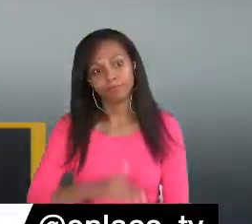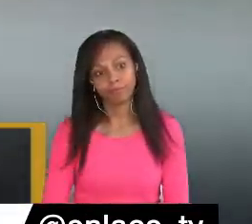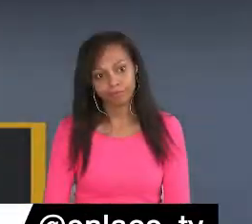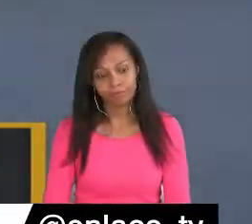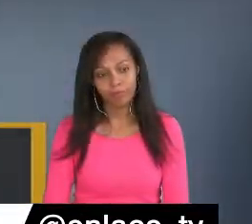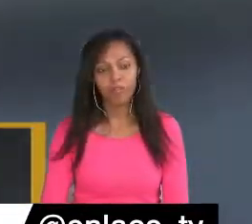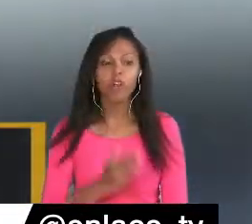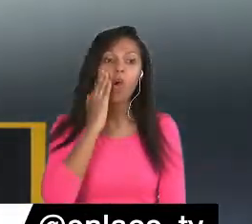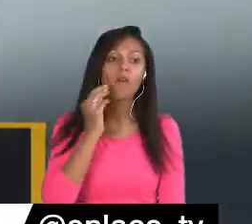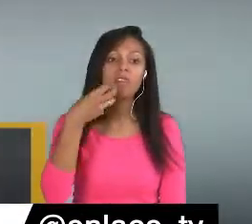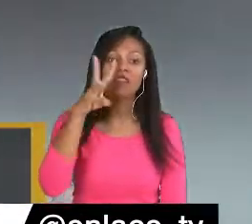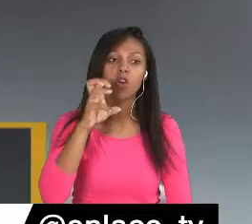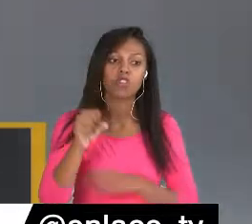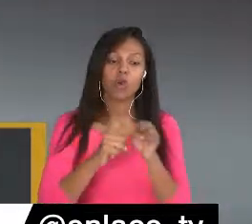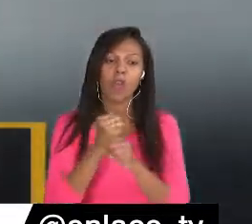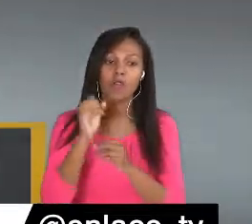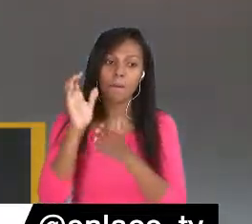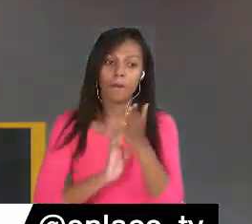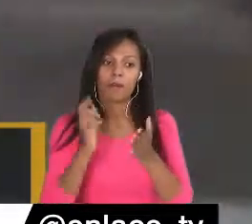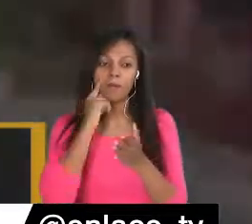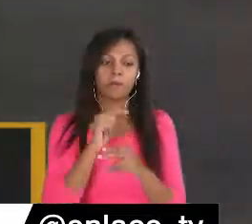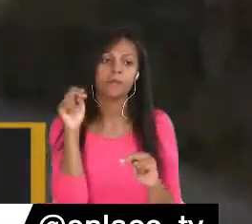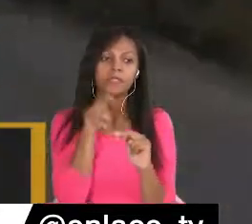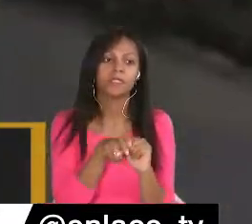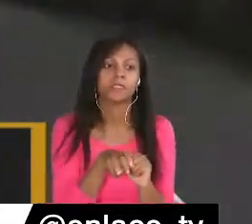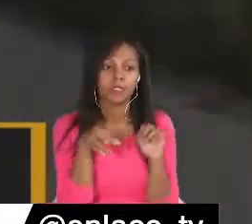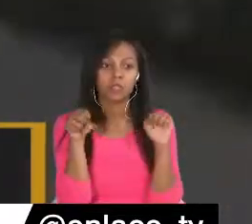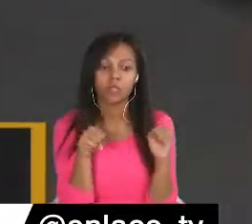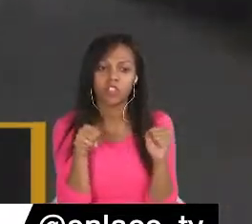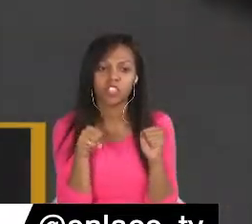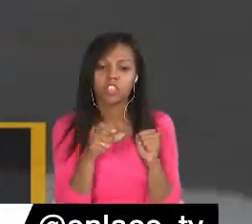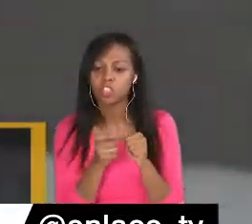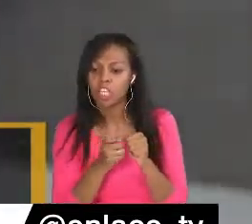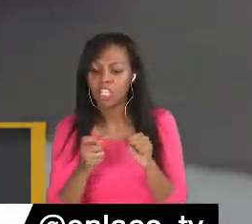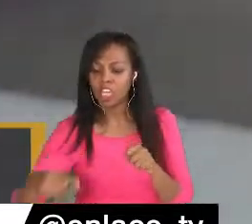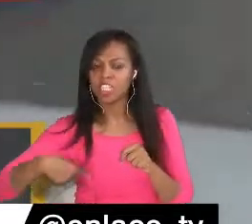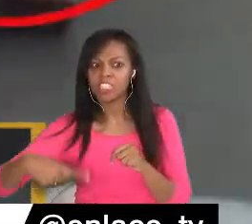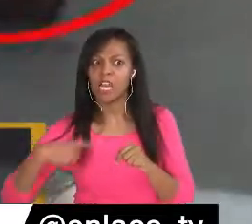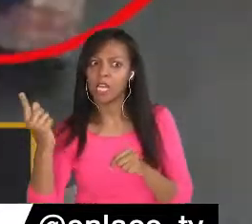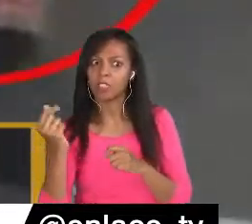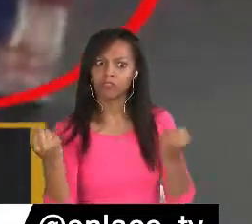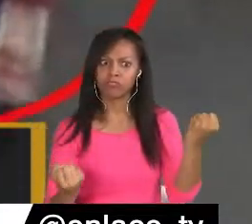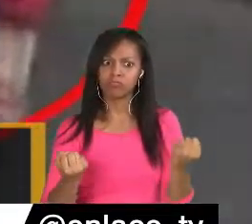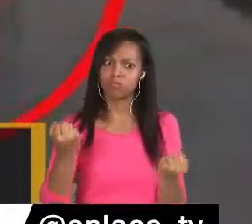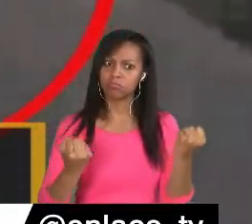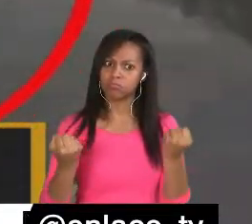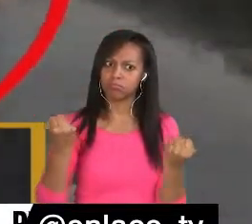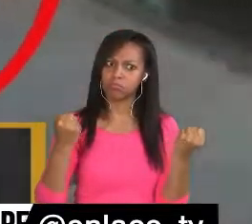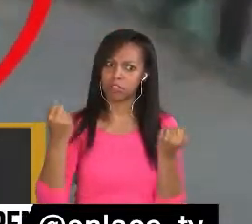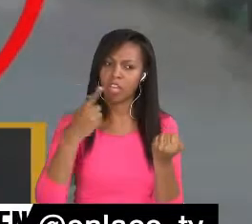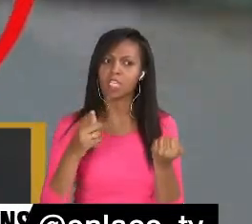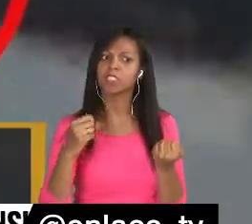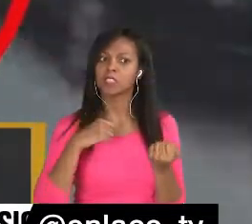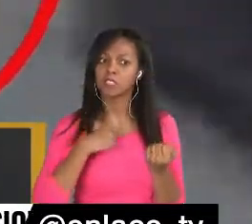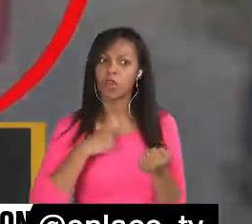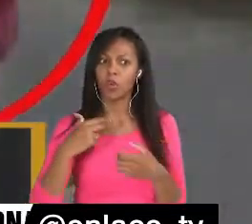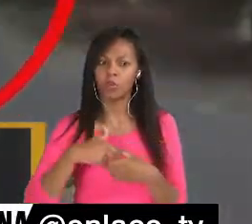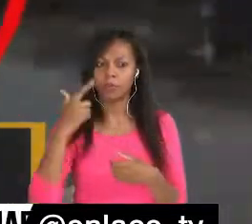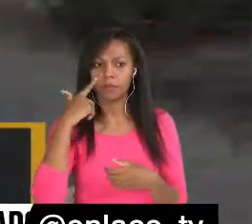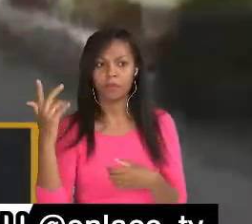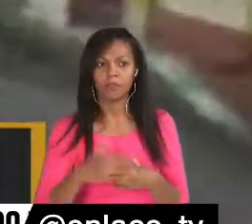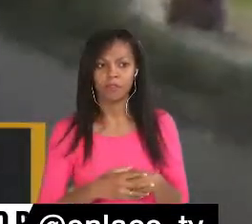va sentado literalmente sobre la parte trasera cerca a las llantas de esa tractomula que transporta combustible. El vehículo